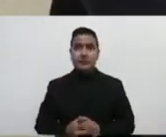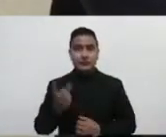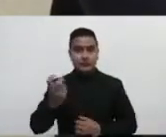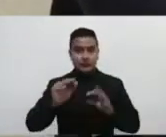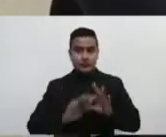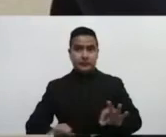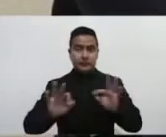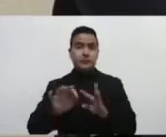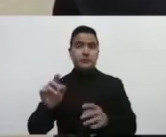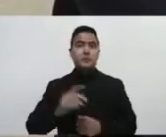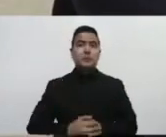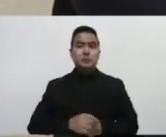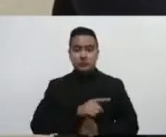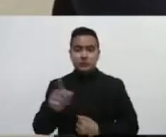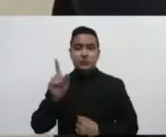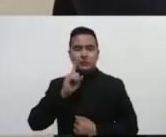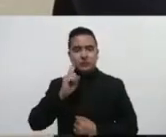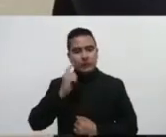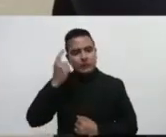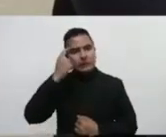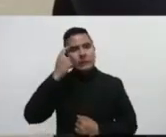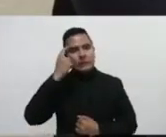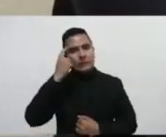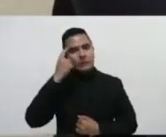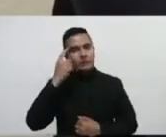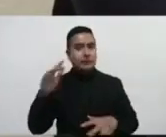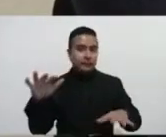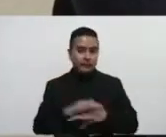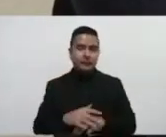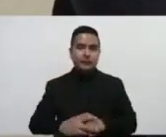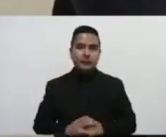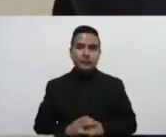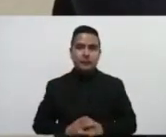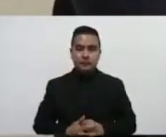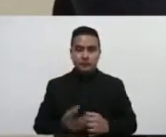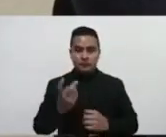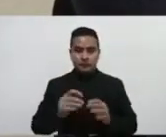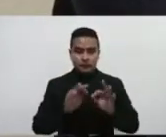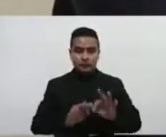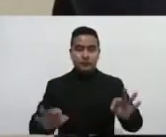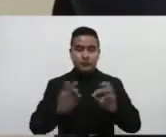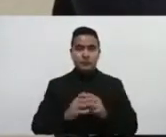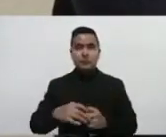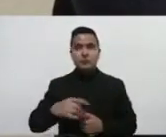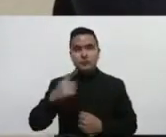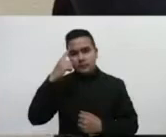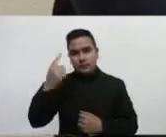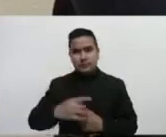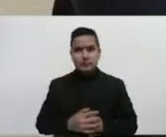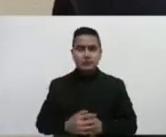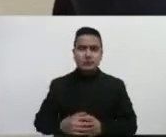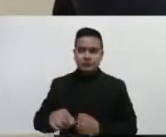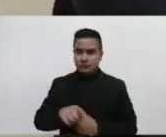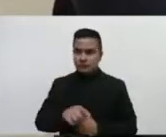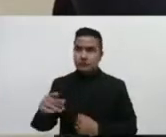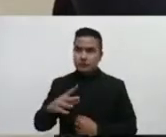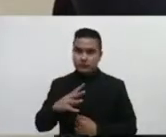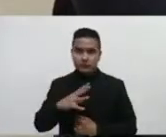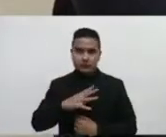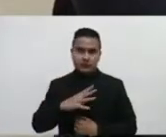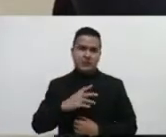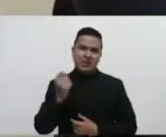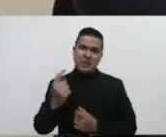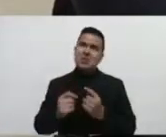partido político, ¿no? Claro. Entonces, eso, o sea, sí es importante que las personas denuncien, ya sean ante el Instituto